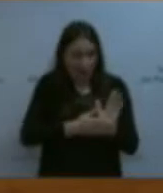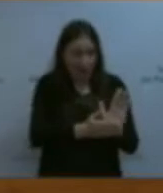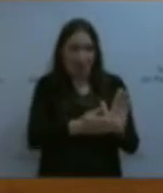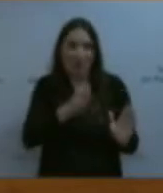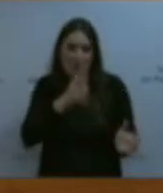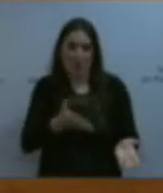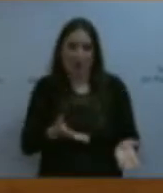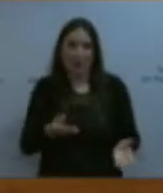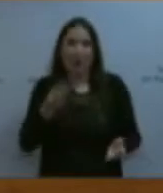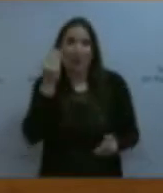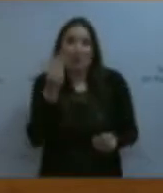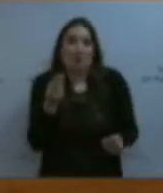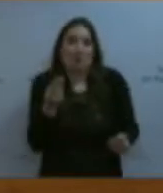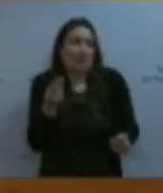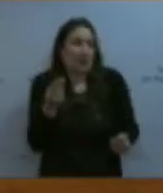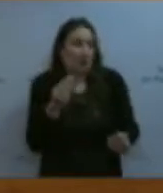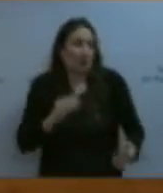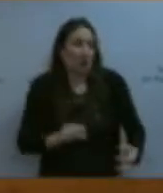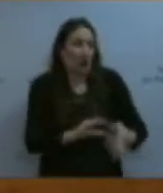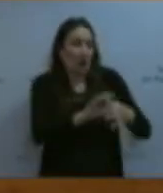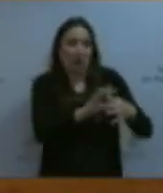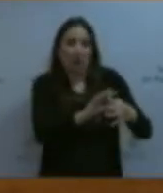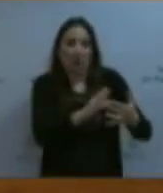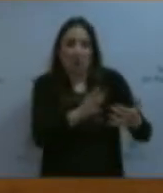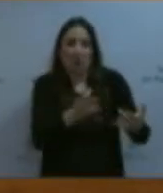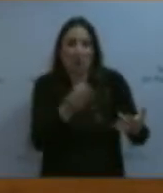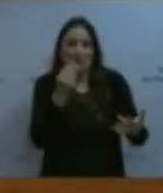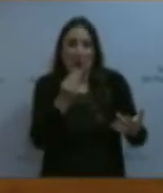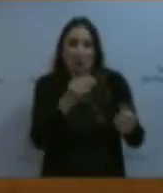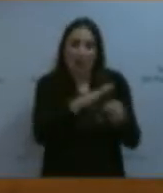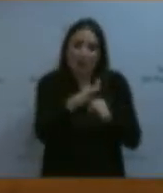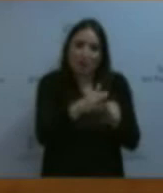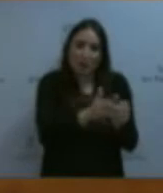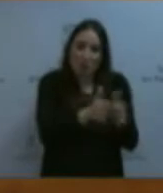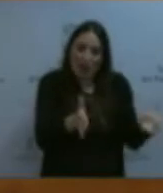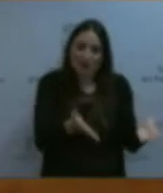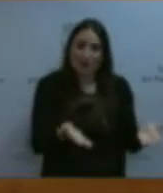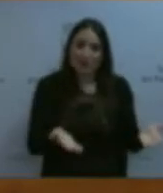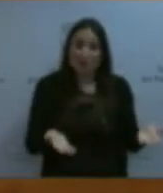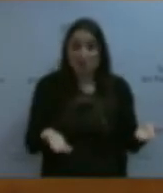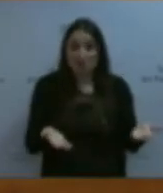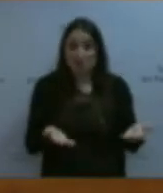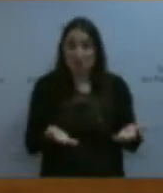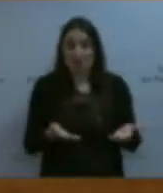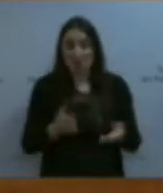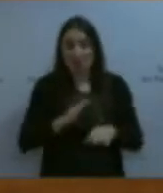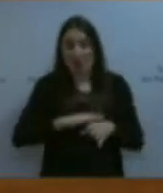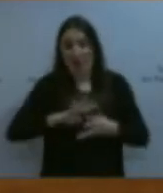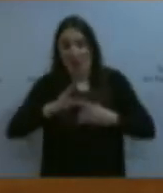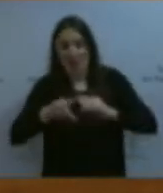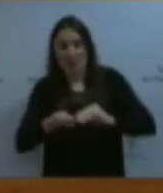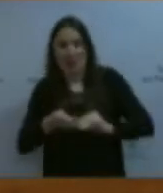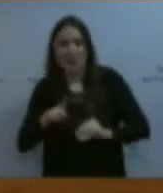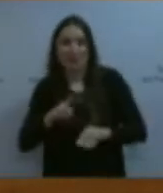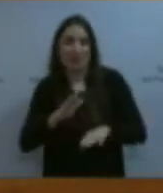creemos que desvirtuara en absoluto, sino que ampliaba el ámbito de aplicación y